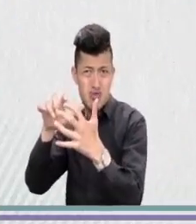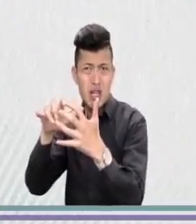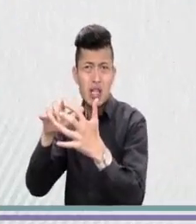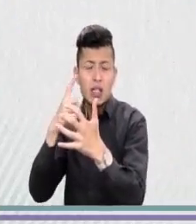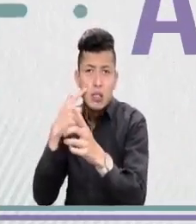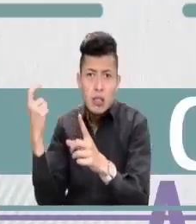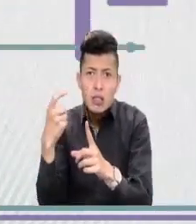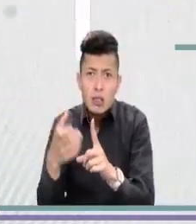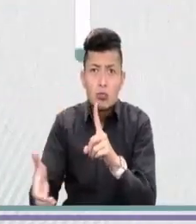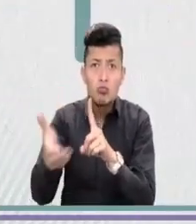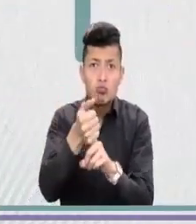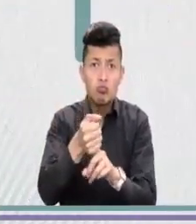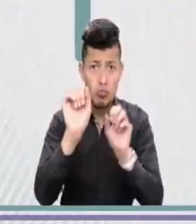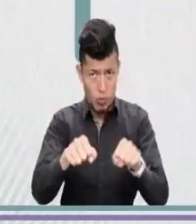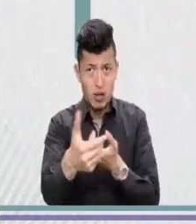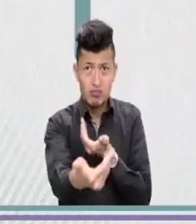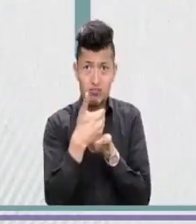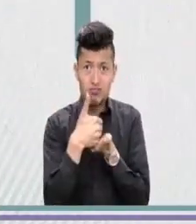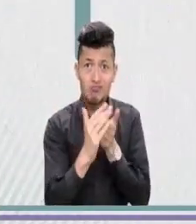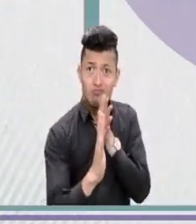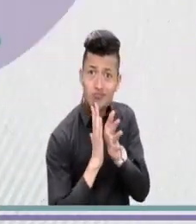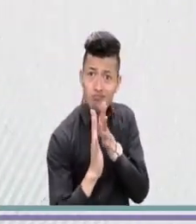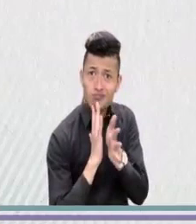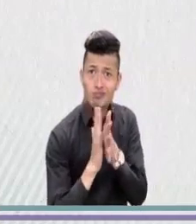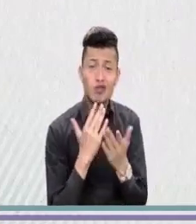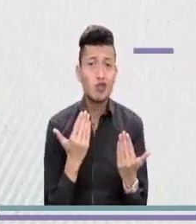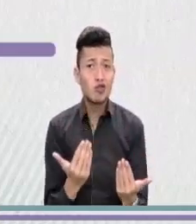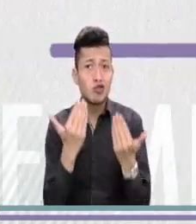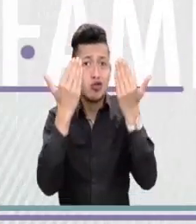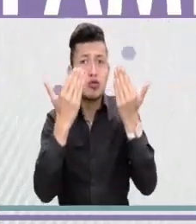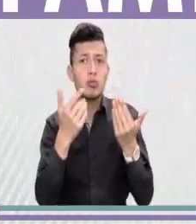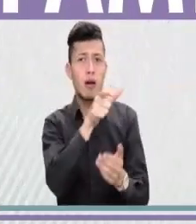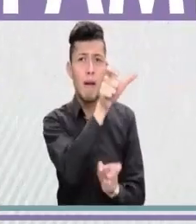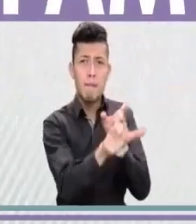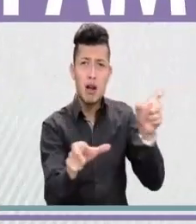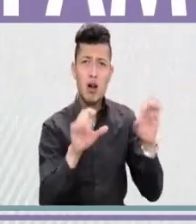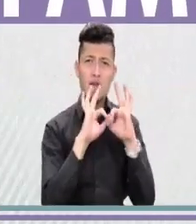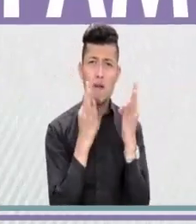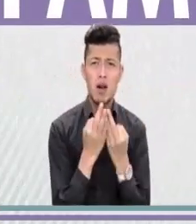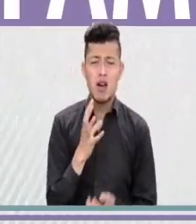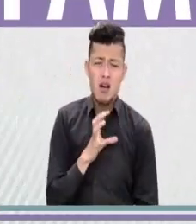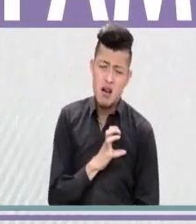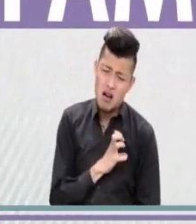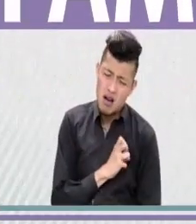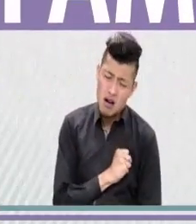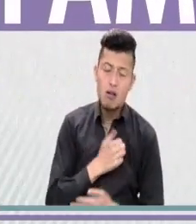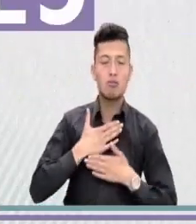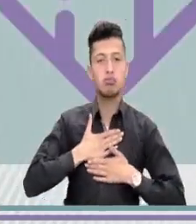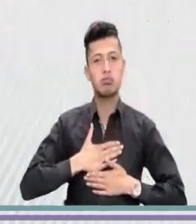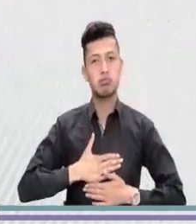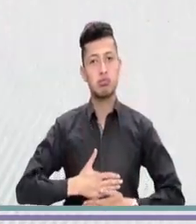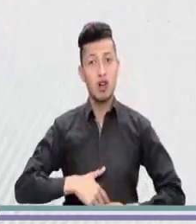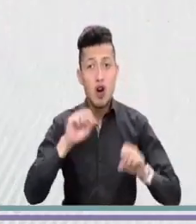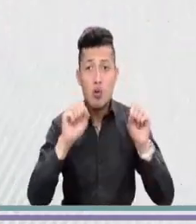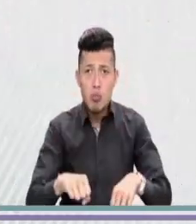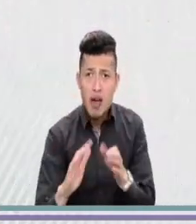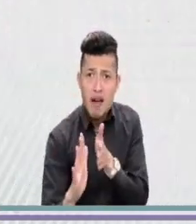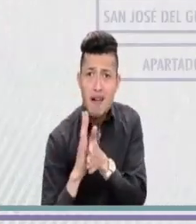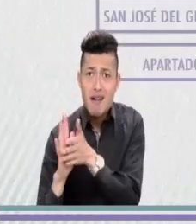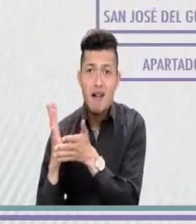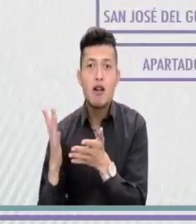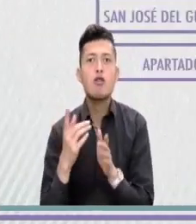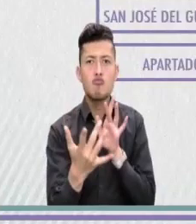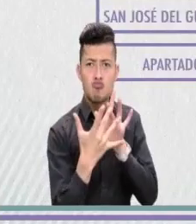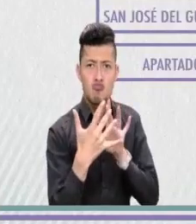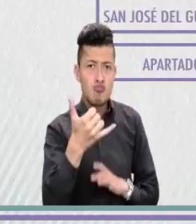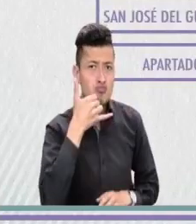conflicto armado, acércate a nosotros. Tu aporte contribuirá a aliviar el dolor de sus familiares. Comunícate